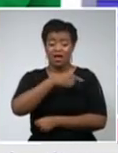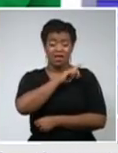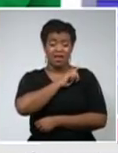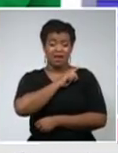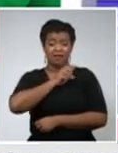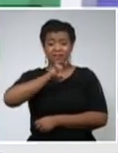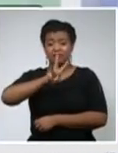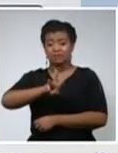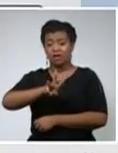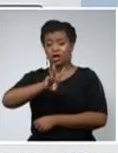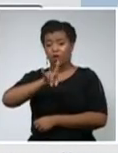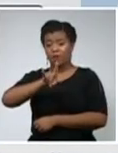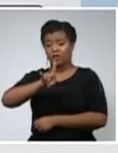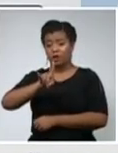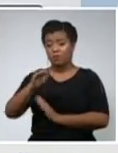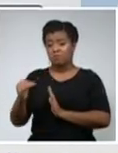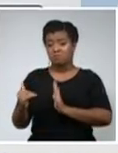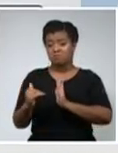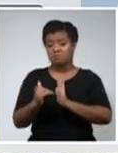391.000.